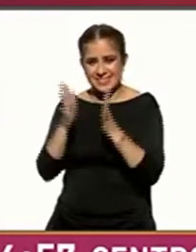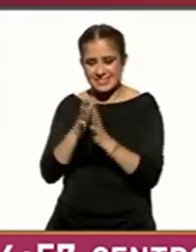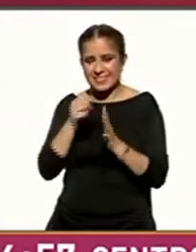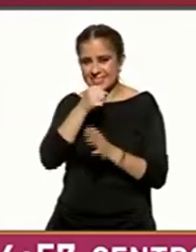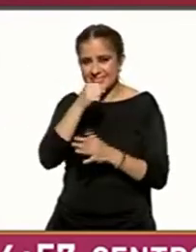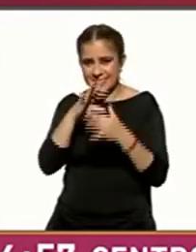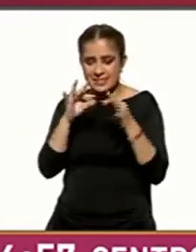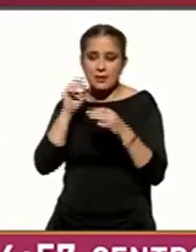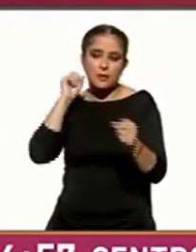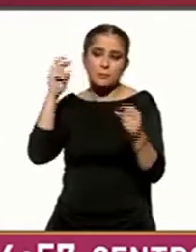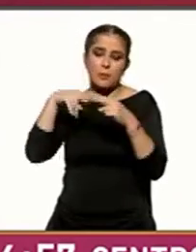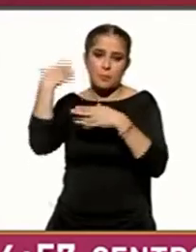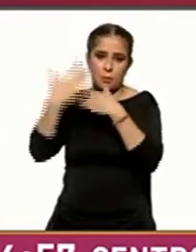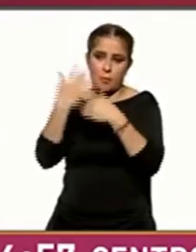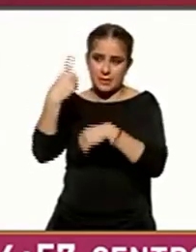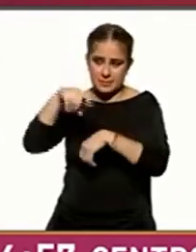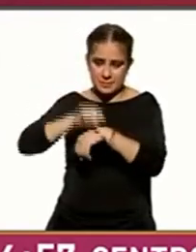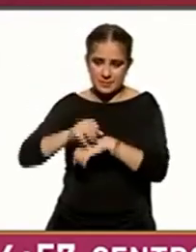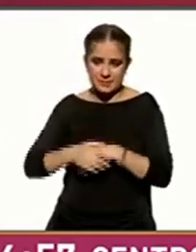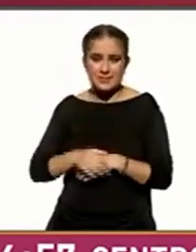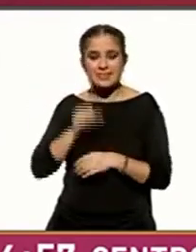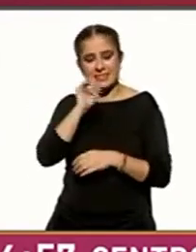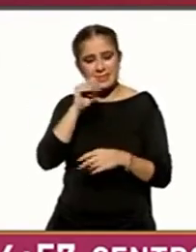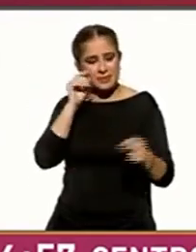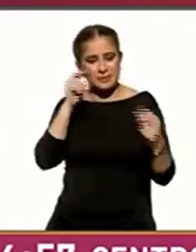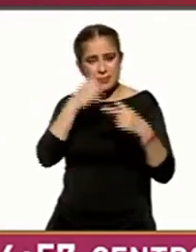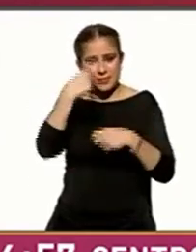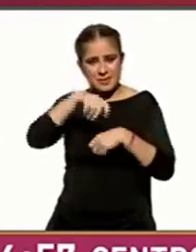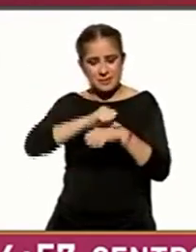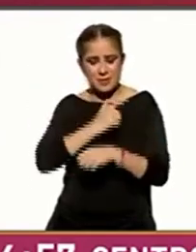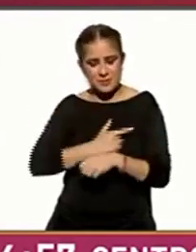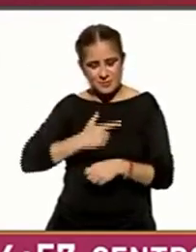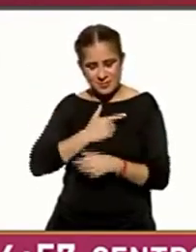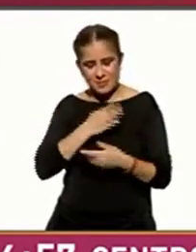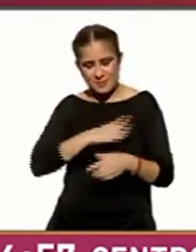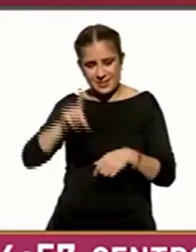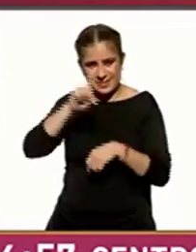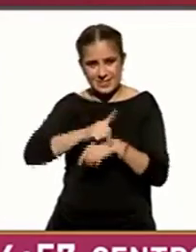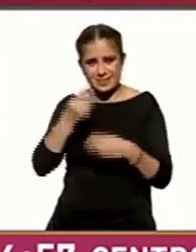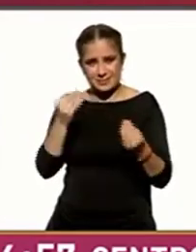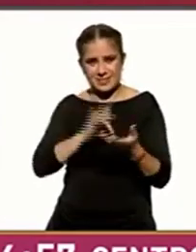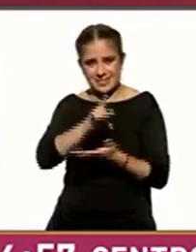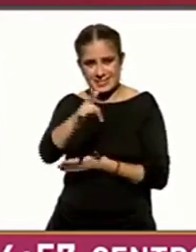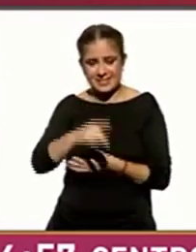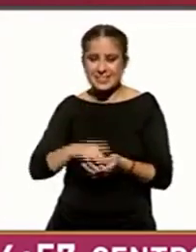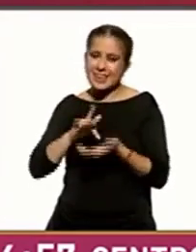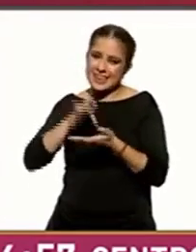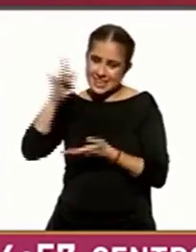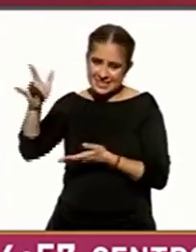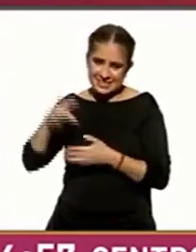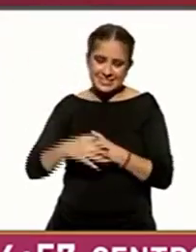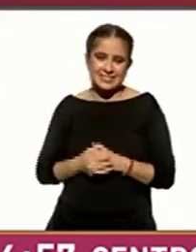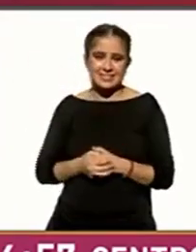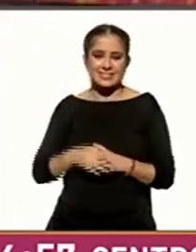vemos la próxima semana. Nos vemos la próxima semana, con gusto, Lupita. Buen día, muchas gracias. Gracias, igual para ti. Nos vamos a la